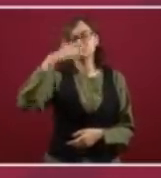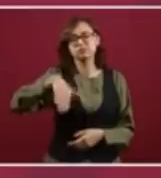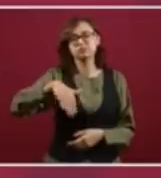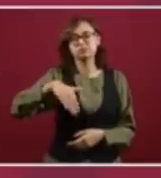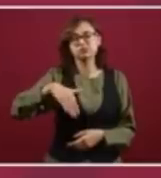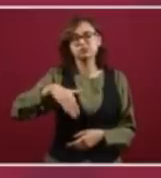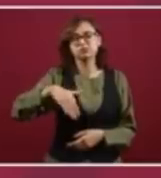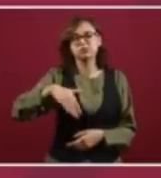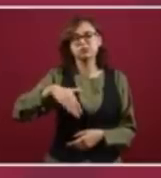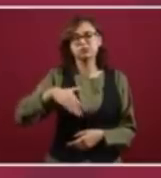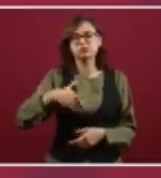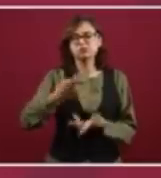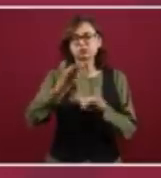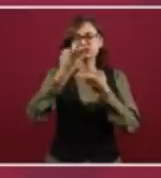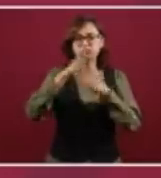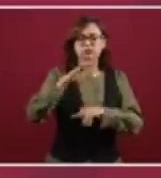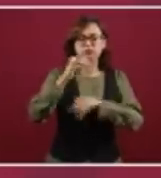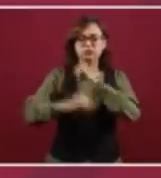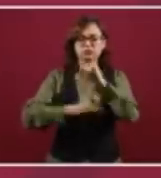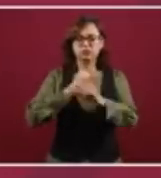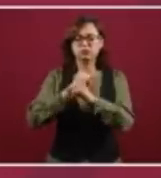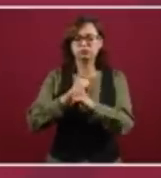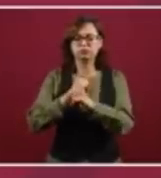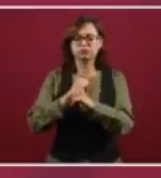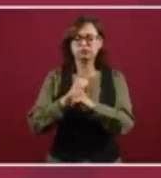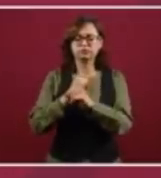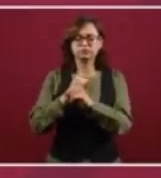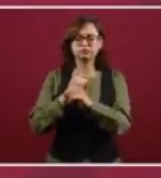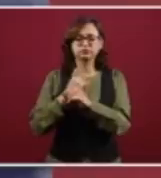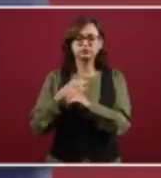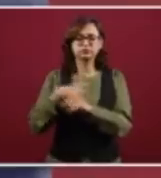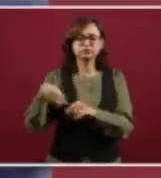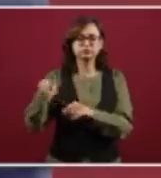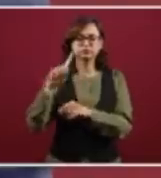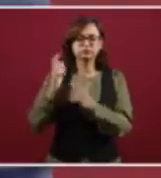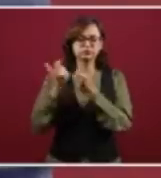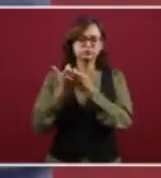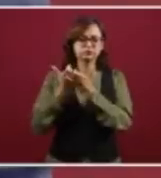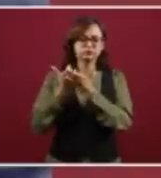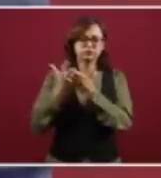los banqueros internacionales, los financieros, de que